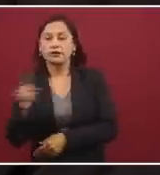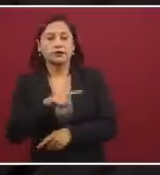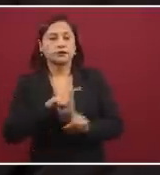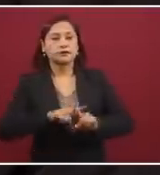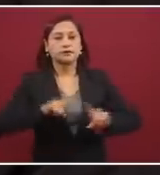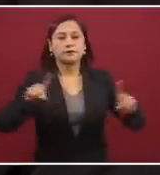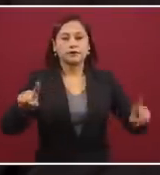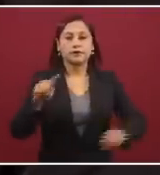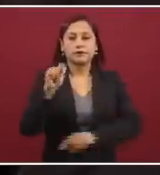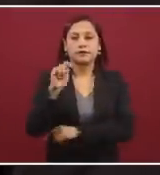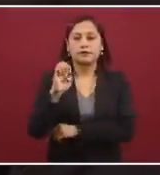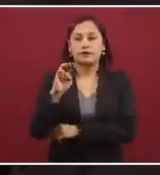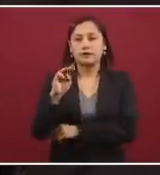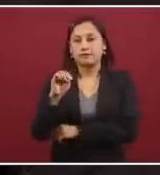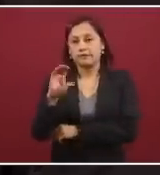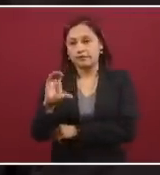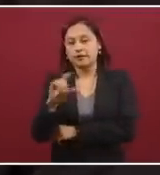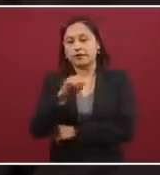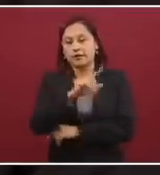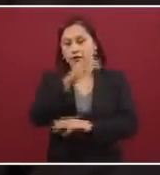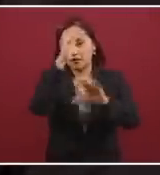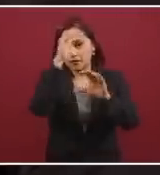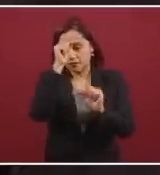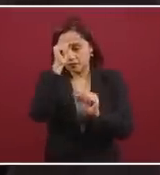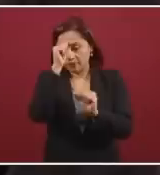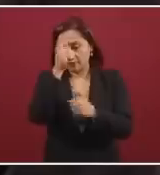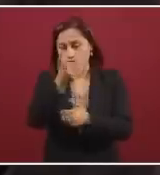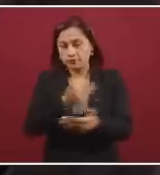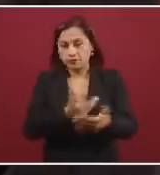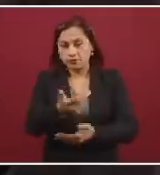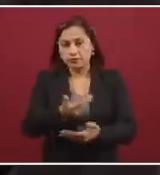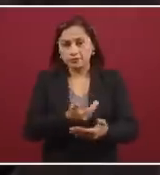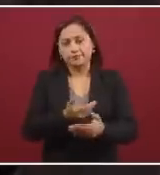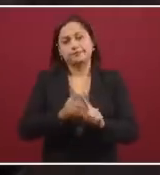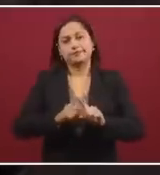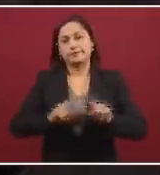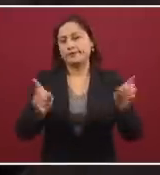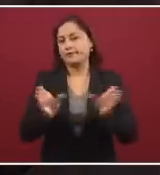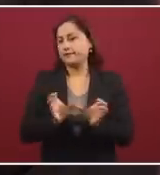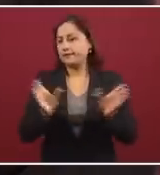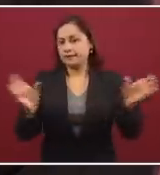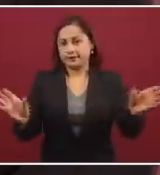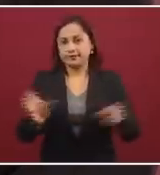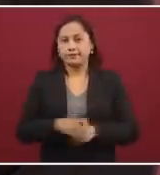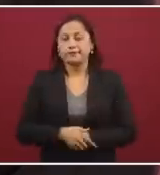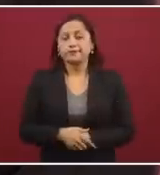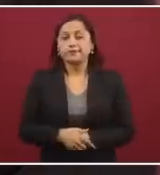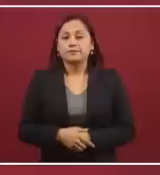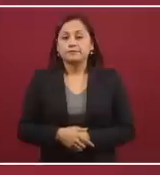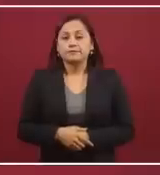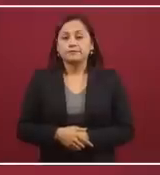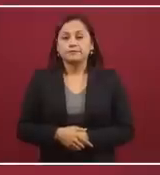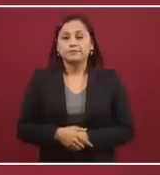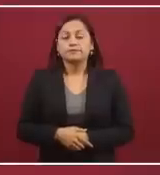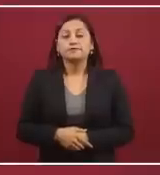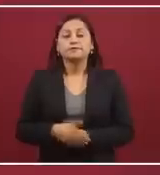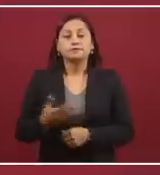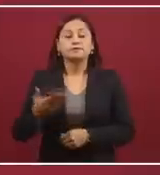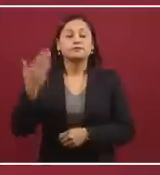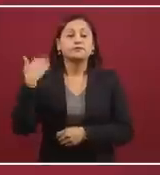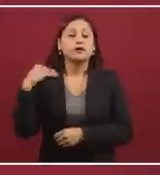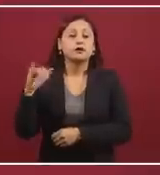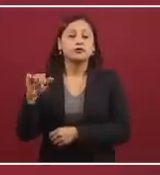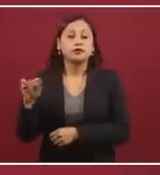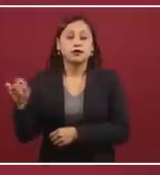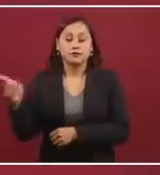es otro tema incluso me decía jesús ya de que